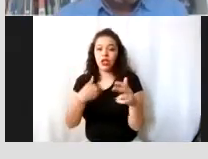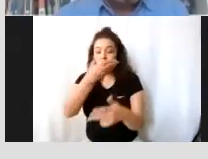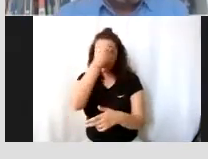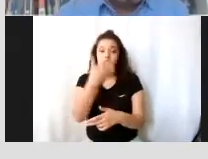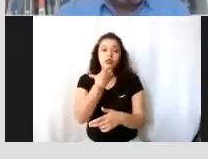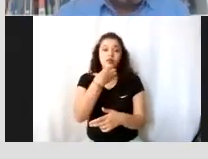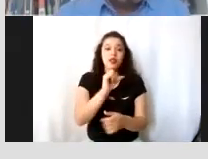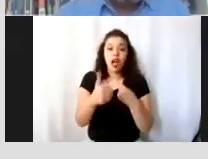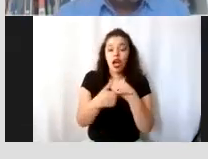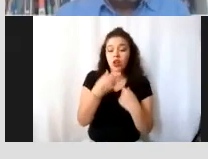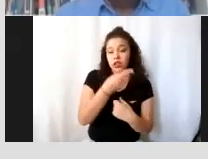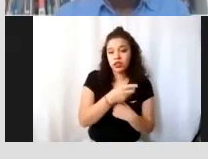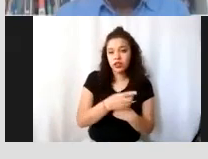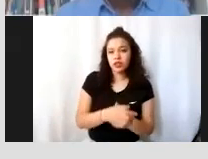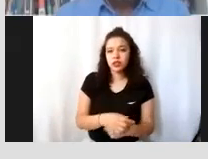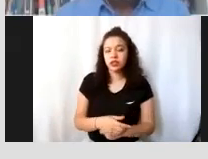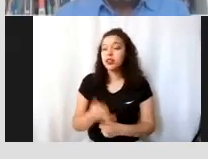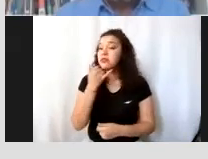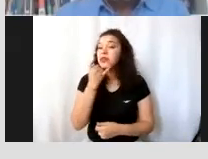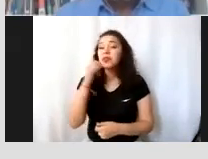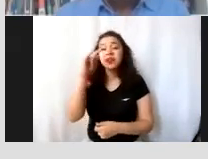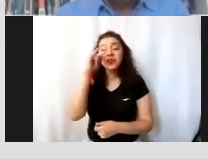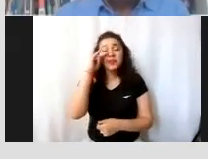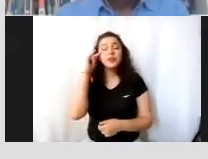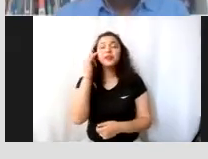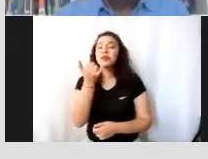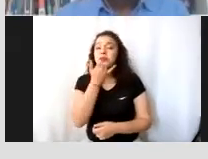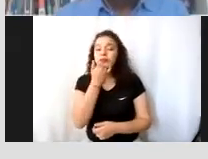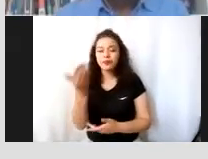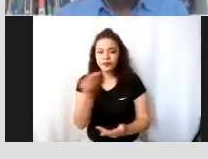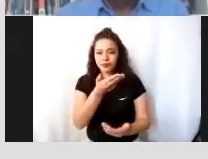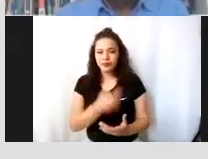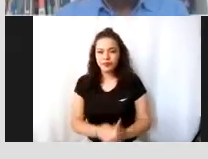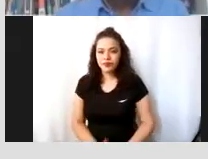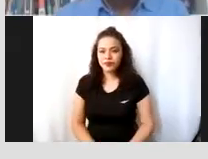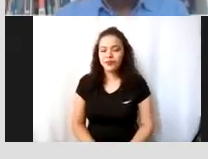más. Perdón, Guadalupe, no lo vi aquí. Adelante, por favor.